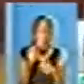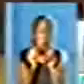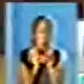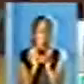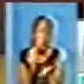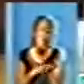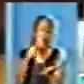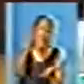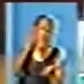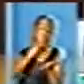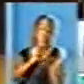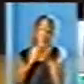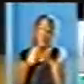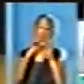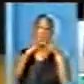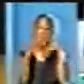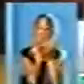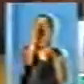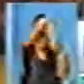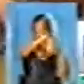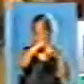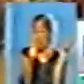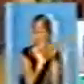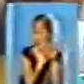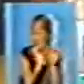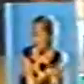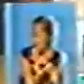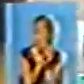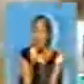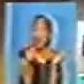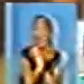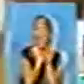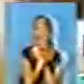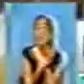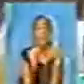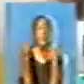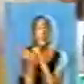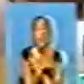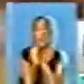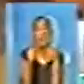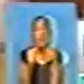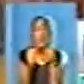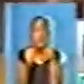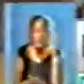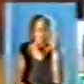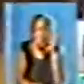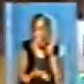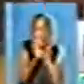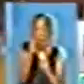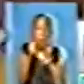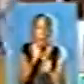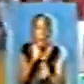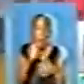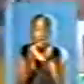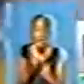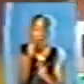supuesto de los diputados que estaban en el interior del recinto en la comisión y todo esto iba a levantar tanta temperatura que hasta incluso